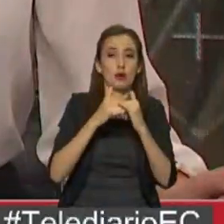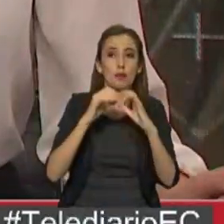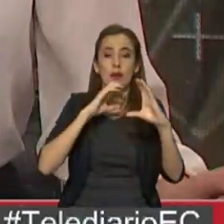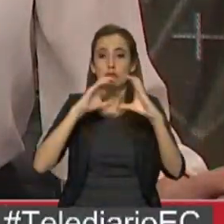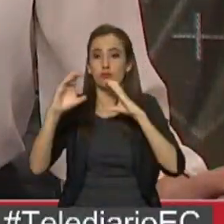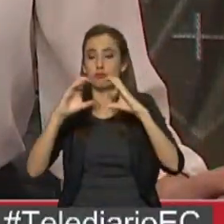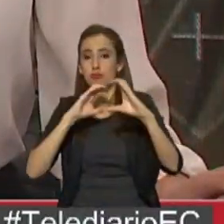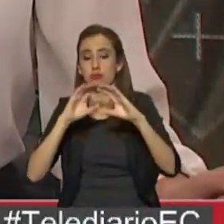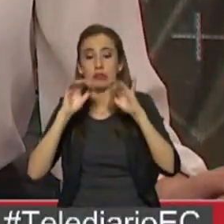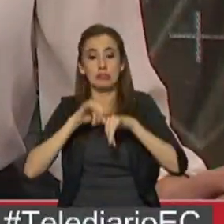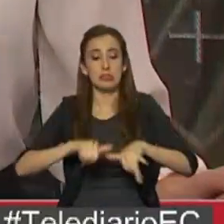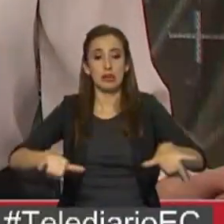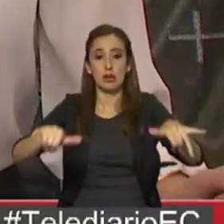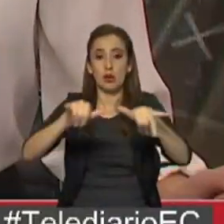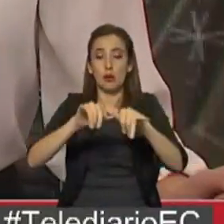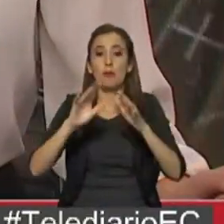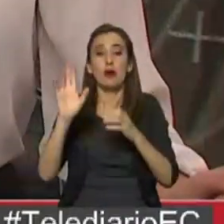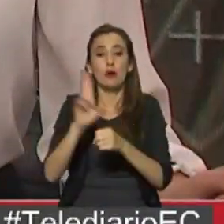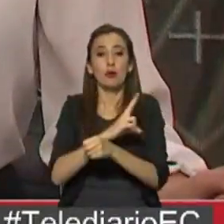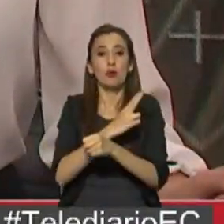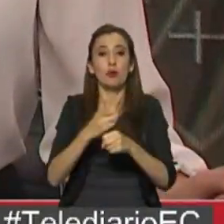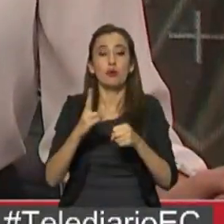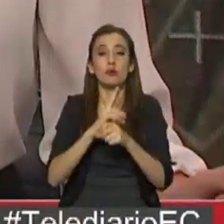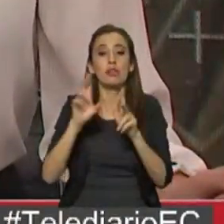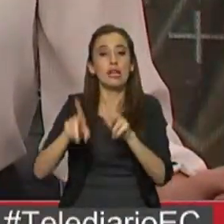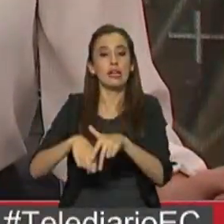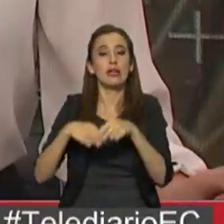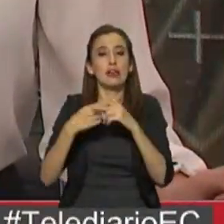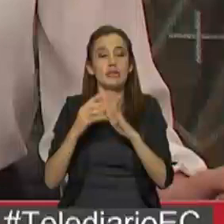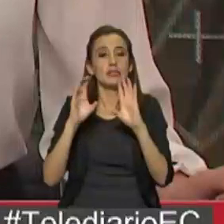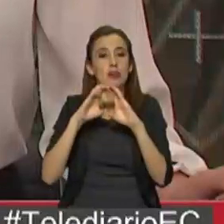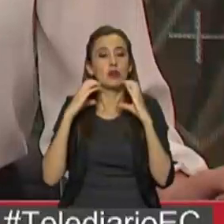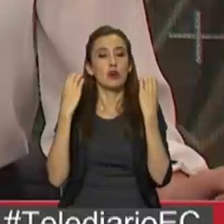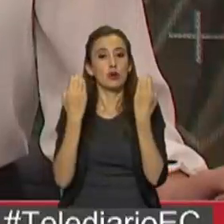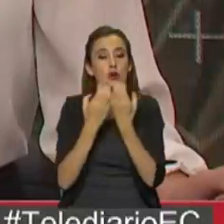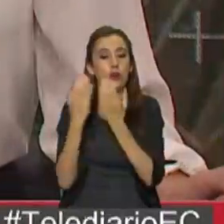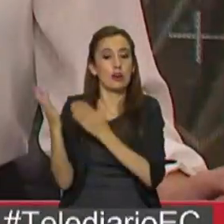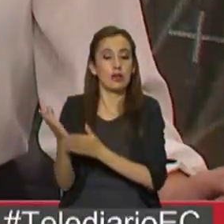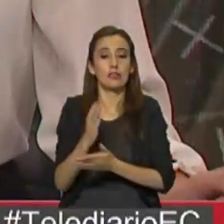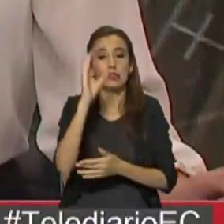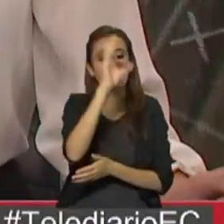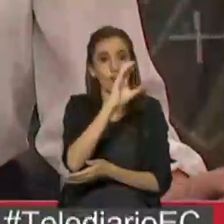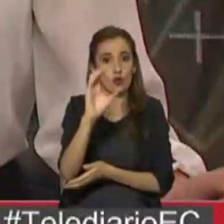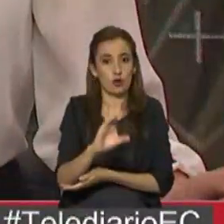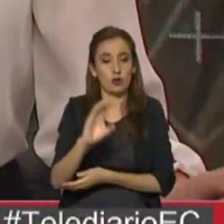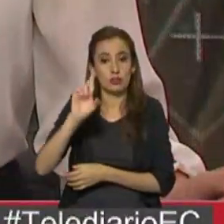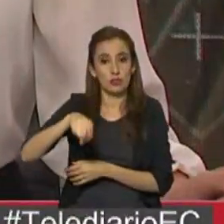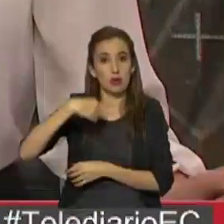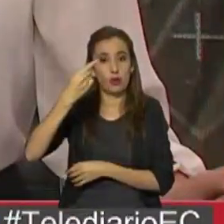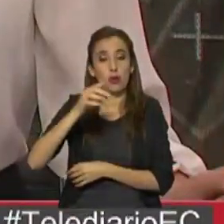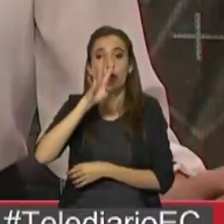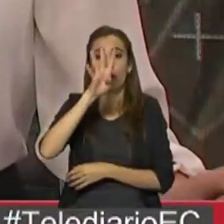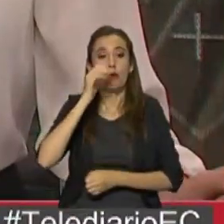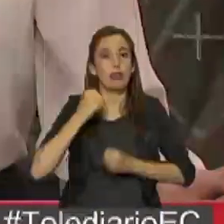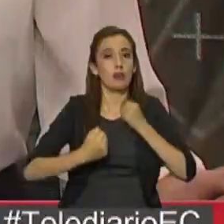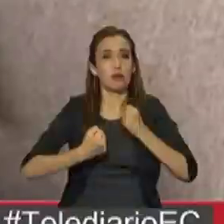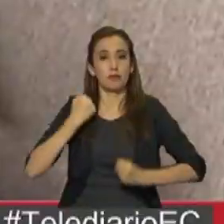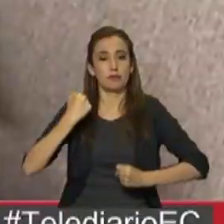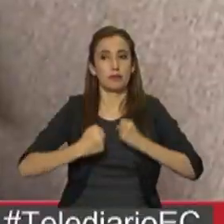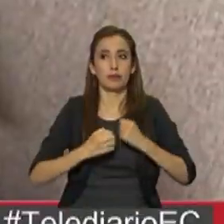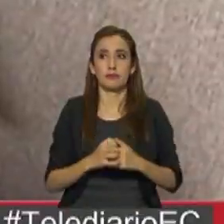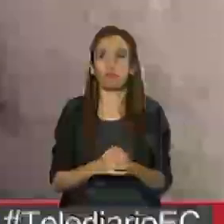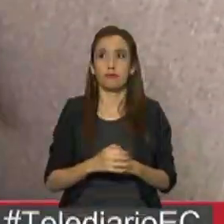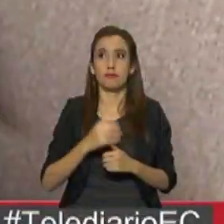tradicionales serán las herramientas que se usarán para el inicio de clases en el régimen costa que está planificado para el próximo 4 de mayo